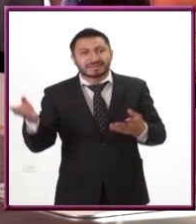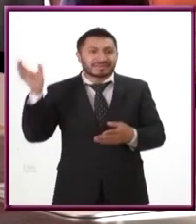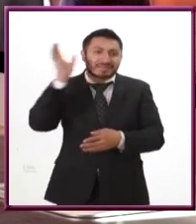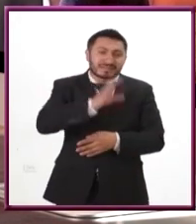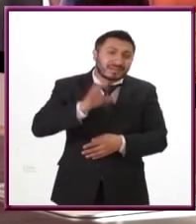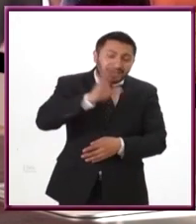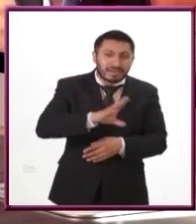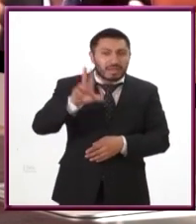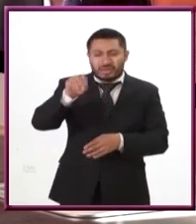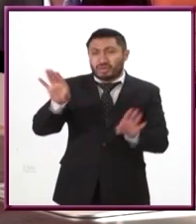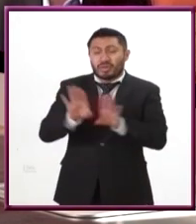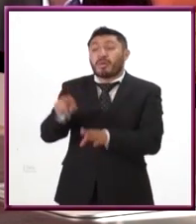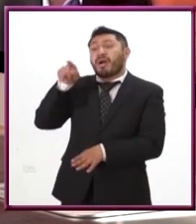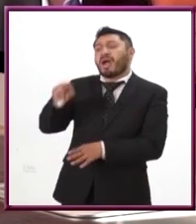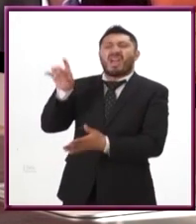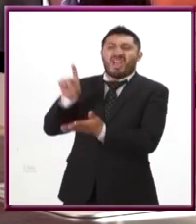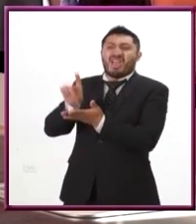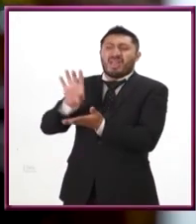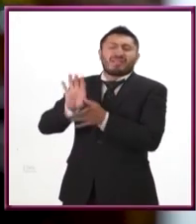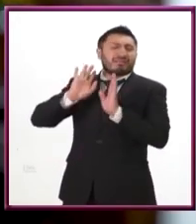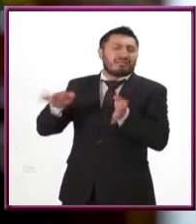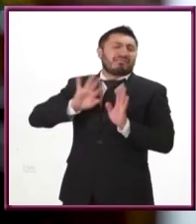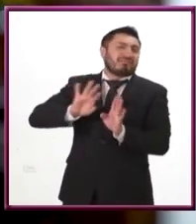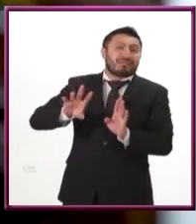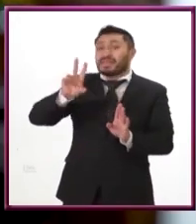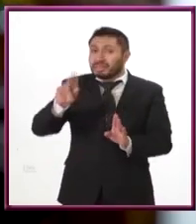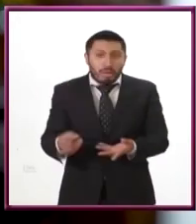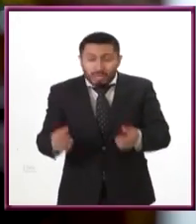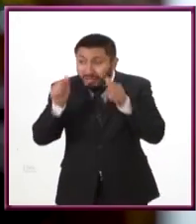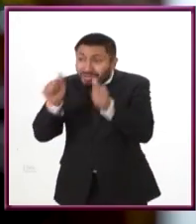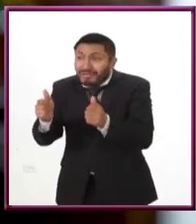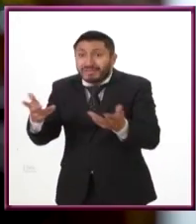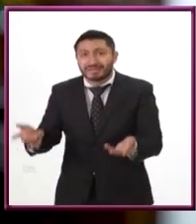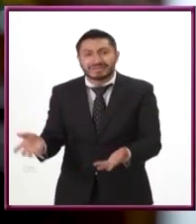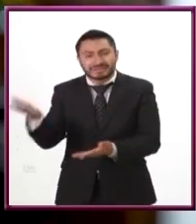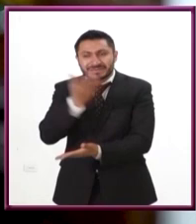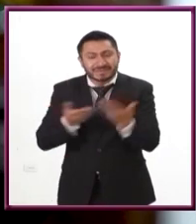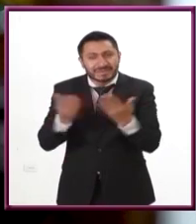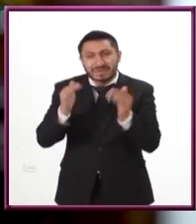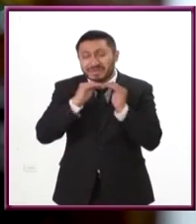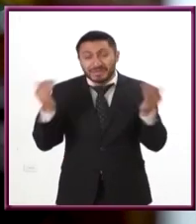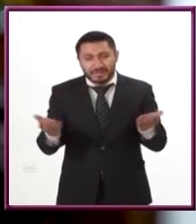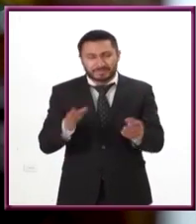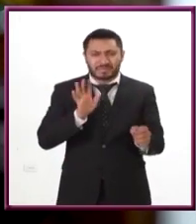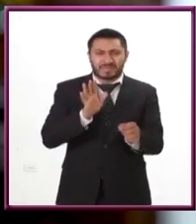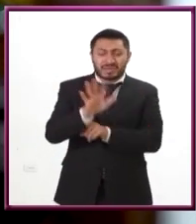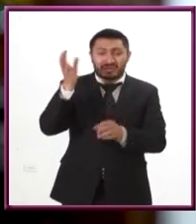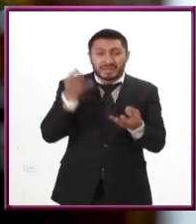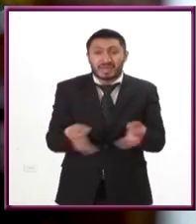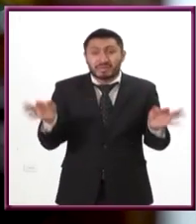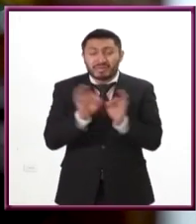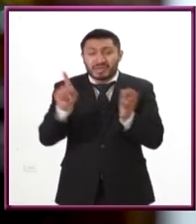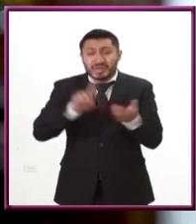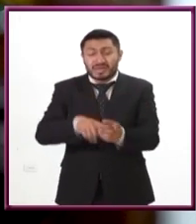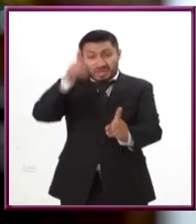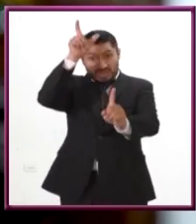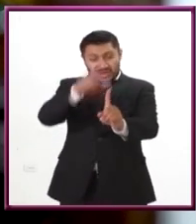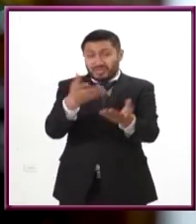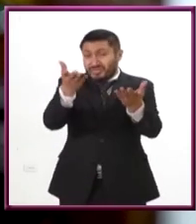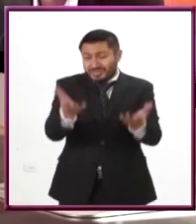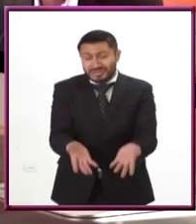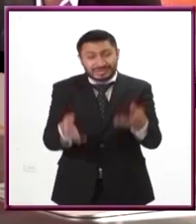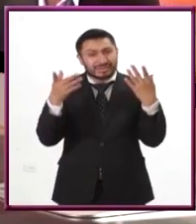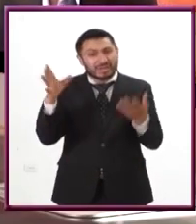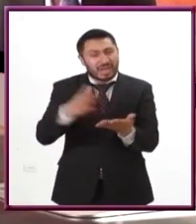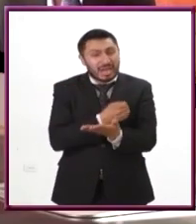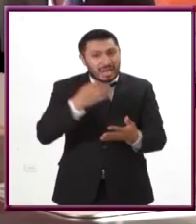inquietudes, no tanto verlos por su discapacidad. Oye, ¿qué impacto tuvo en ti este hecho histórico que fue ganar este